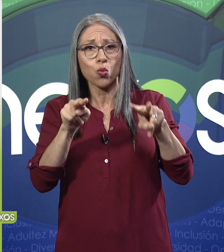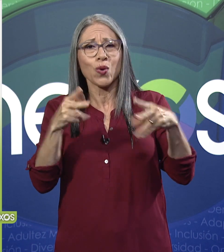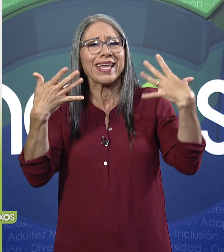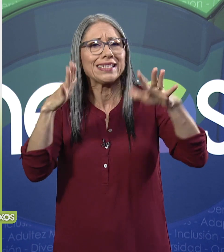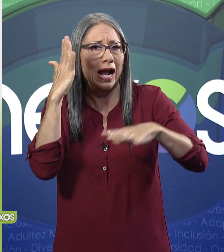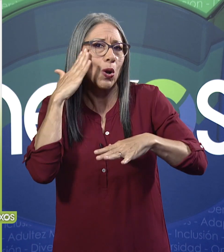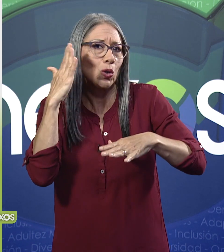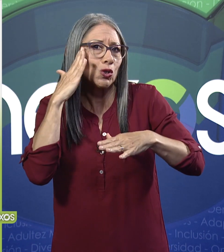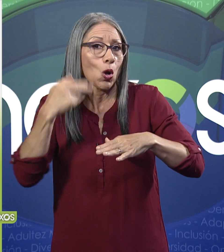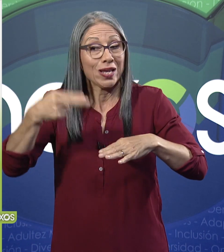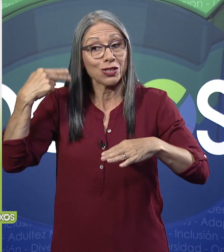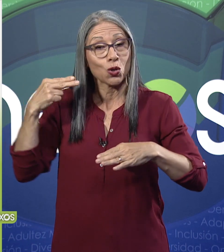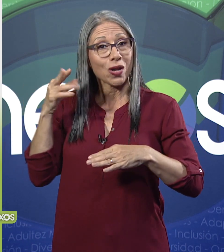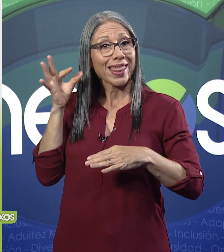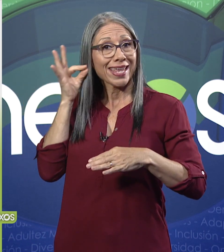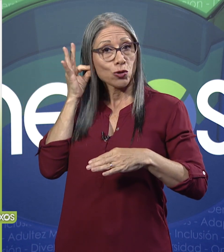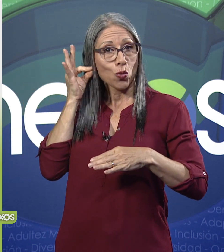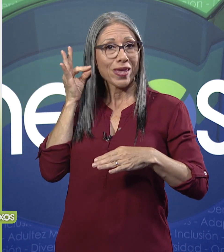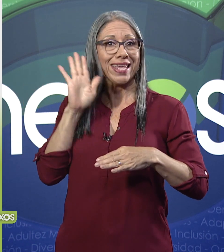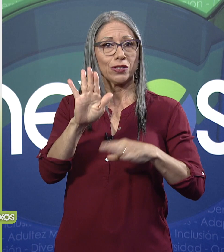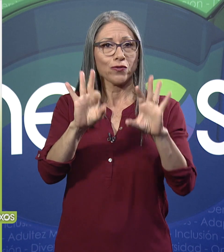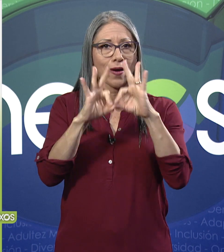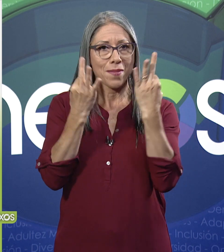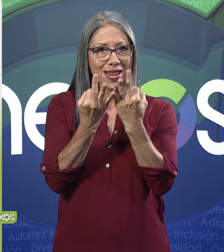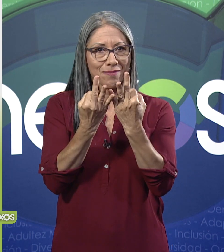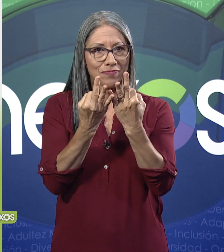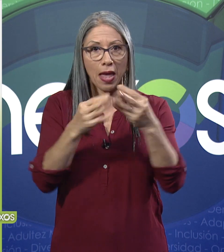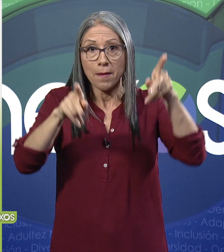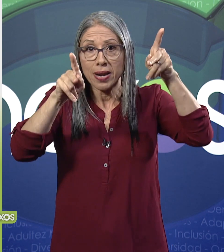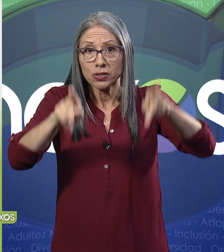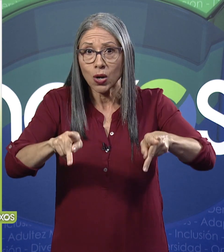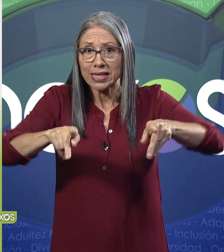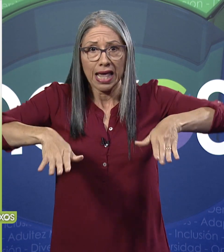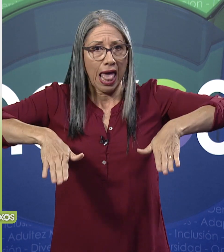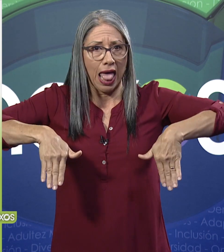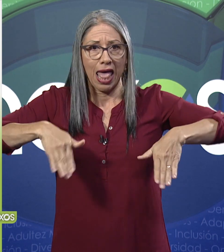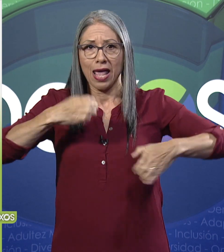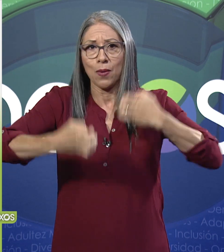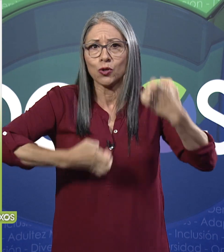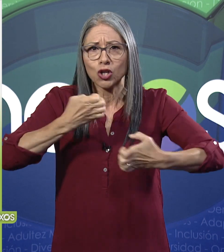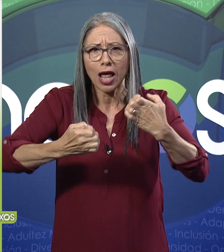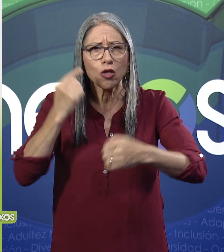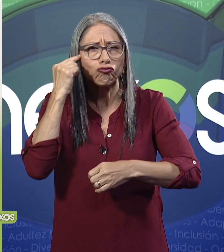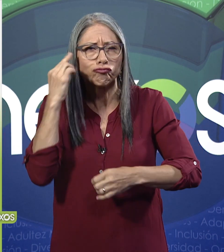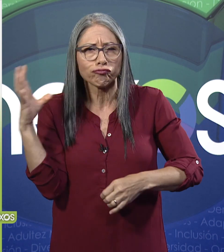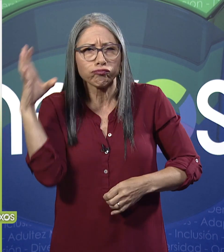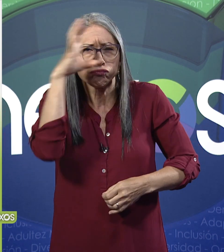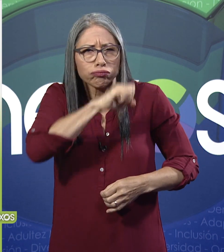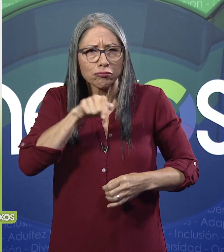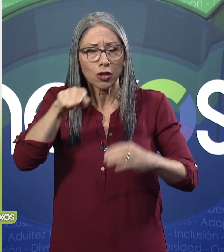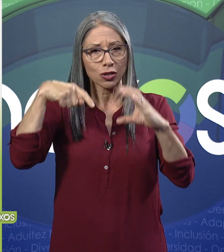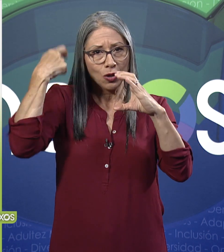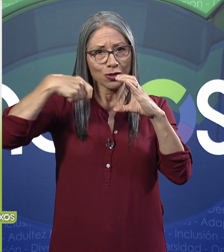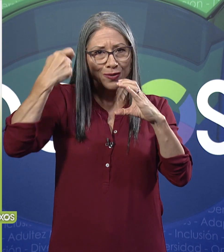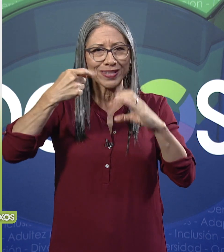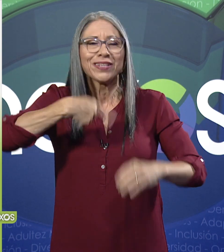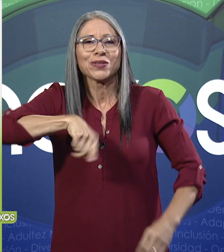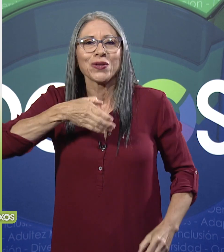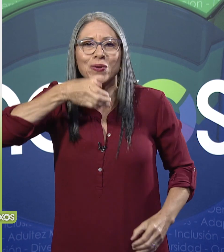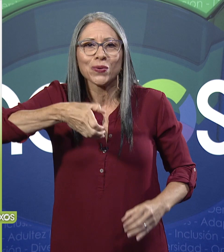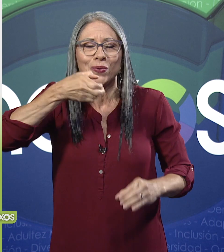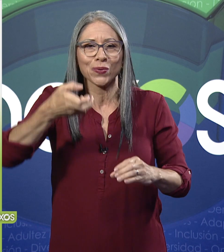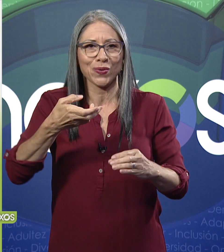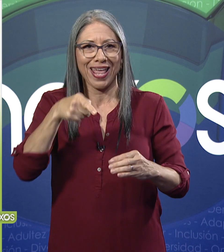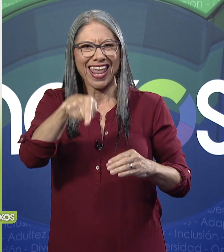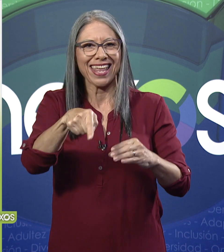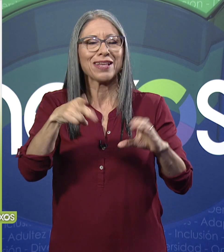la historia de Ruby y su familia. Para quienes aún no se han emocionado y concienciado con este audiovisual, se lo recomendamos